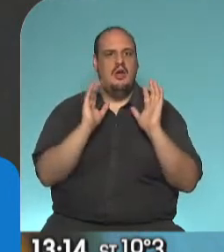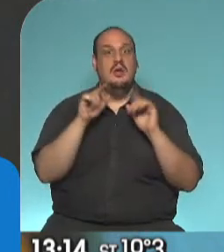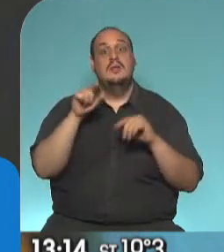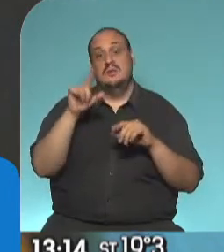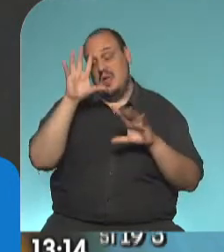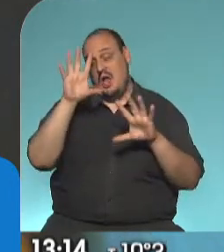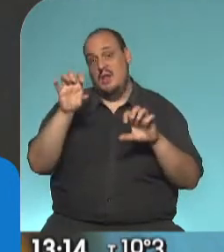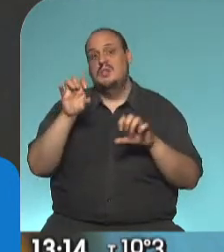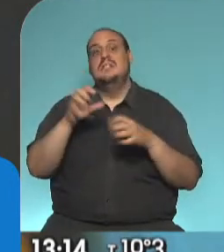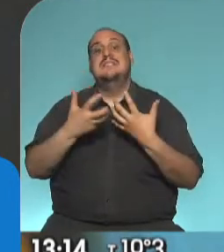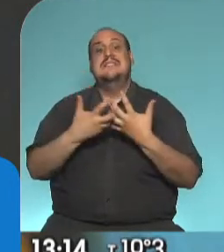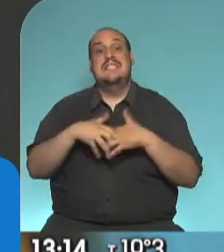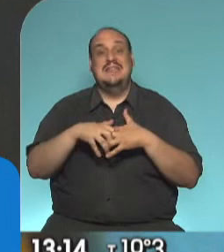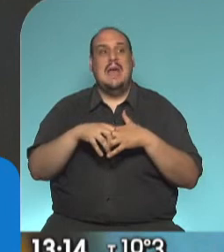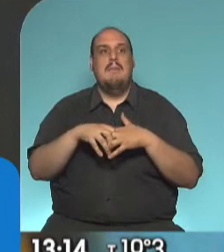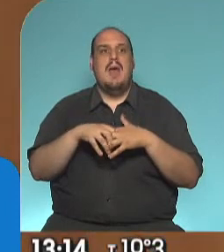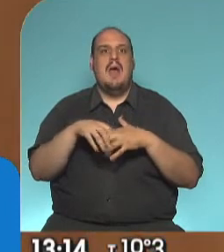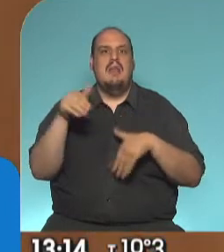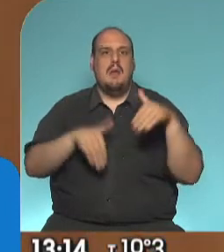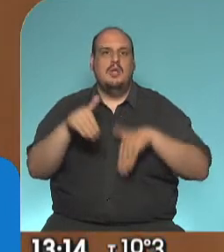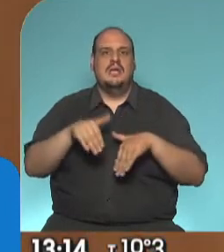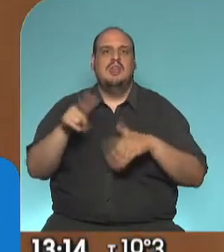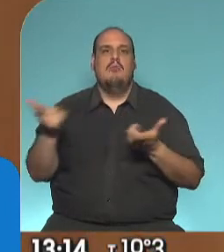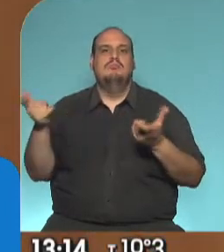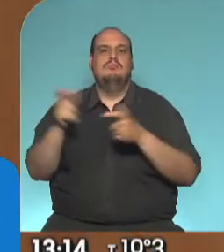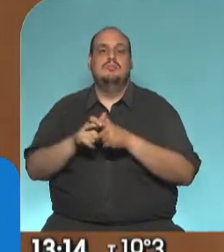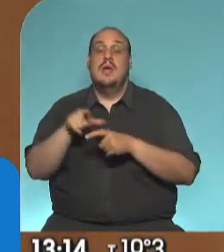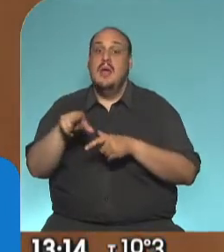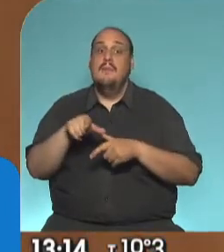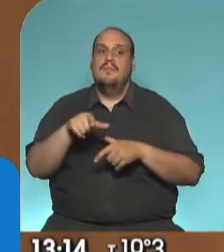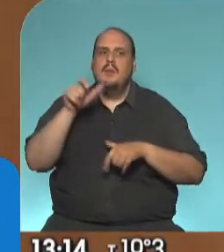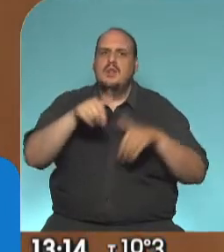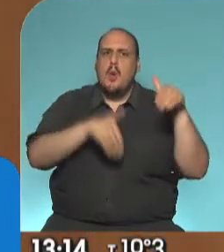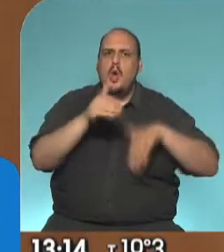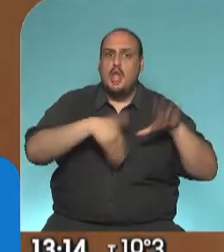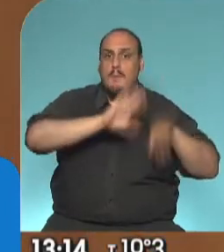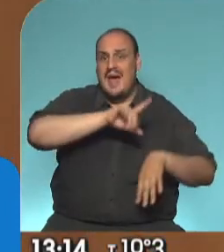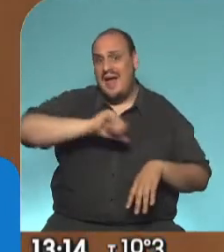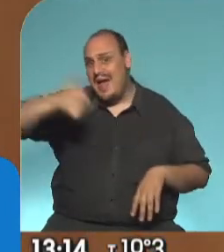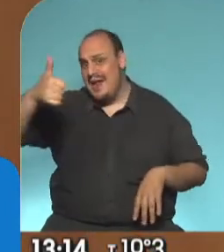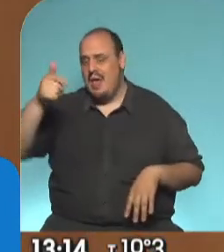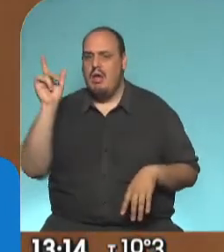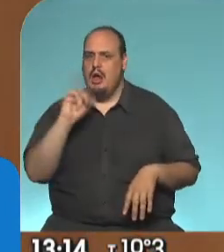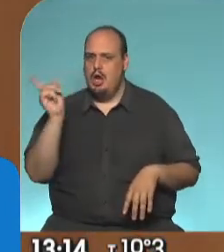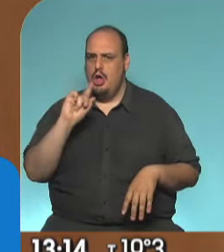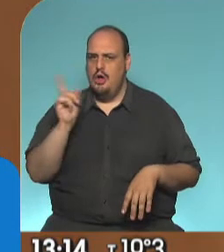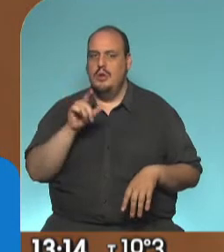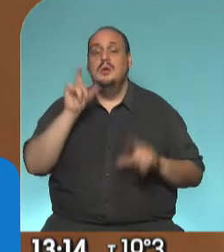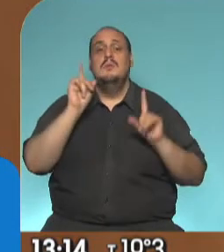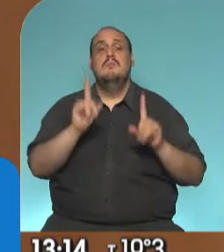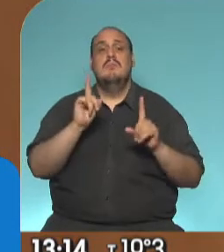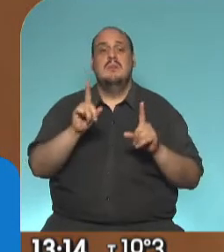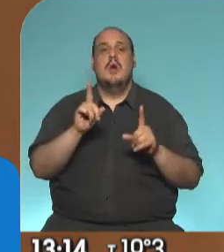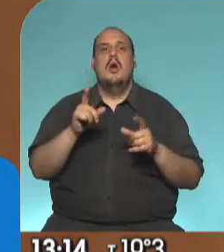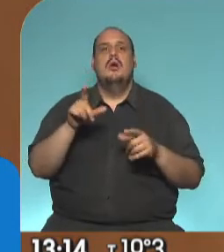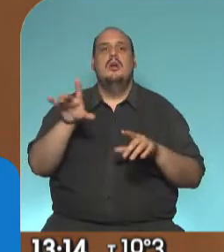electoral manejado por el colegio electoral. Efectivamente, no gana el que obtiene más votos, sino que gana el que obtiene más delegados en el